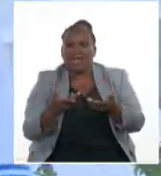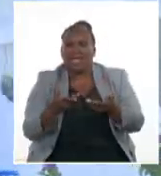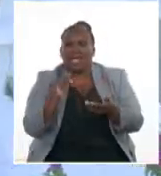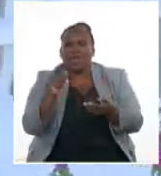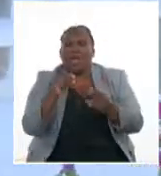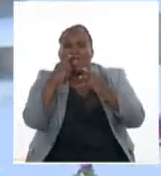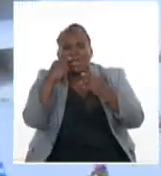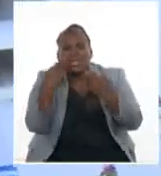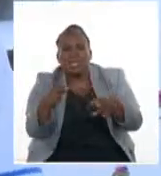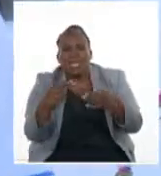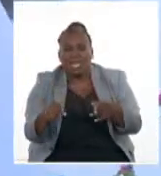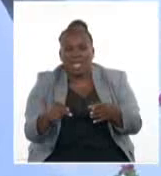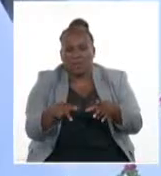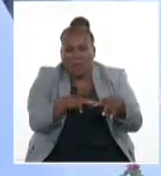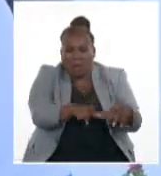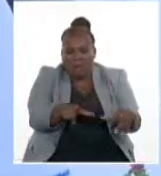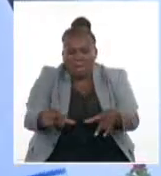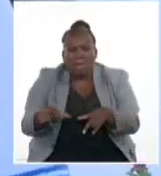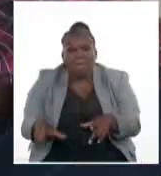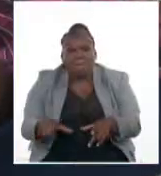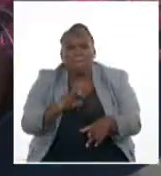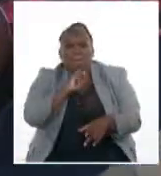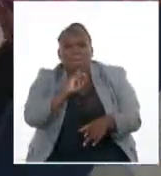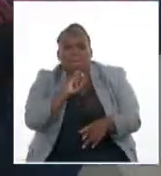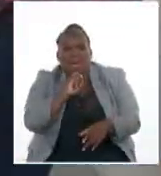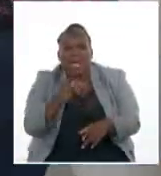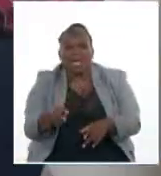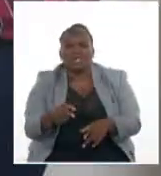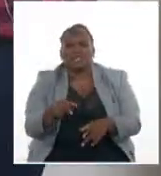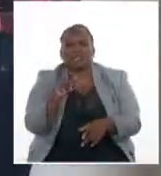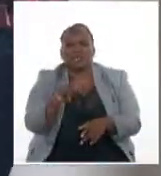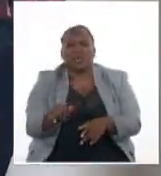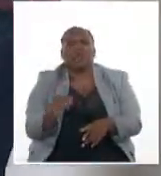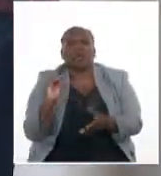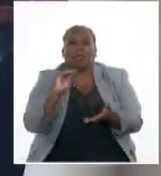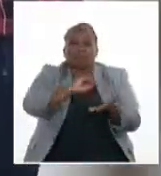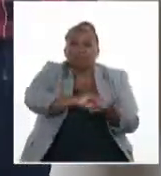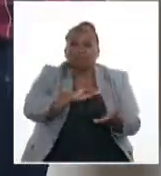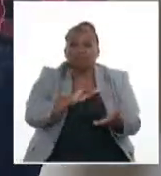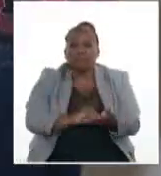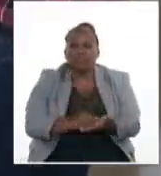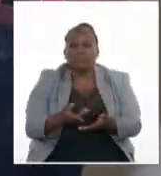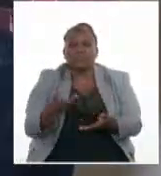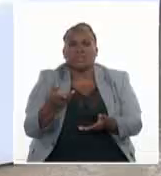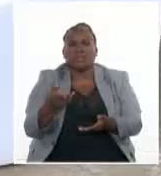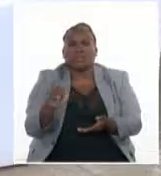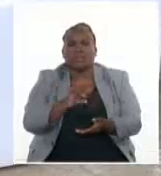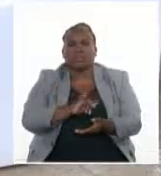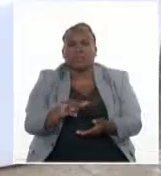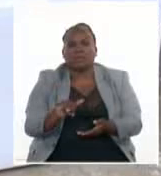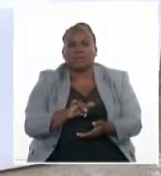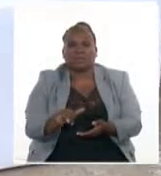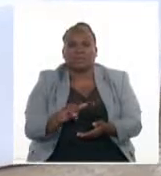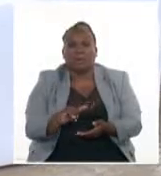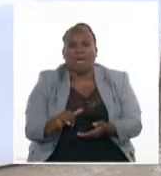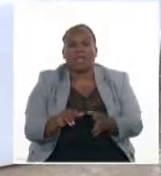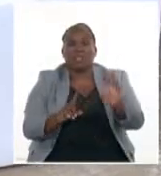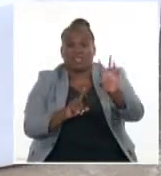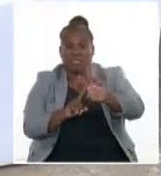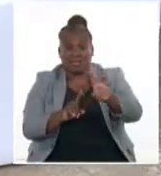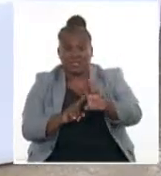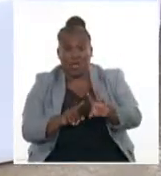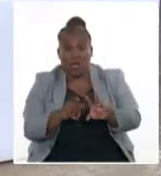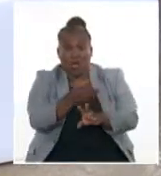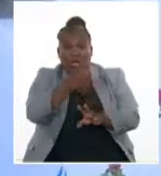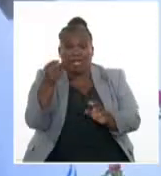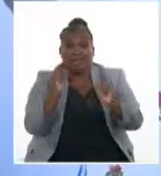baño, piso, el techado también de aluminio. Le estamos incorporando también un televisor, un refrigerador y